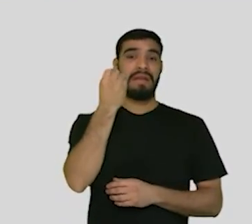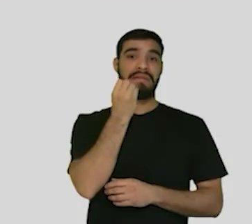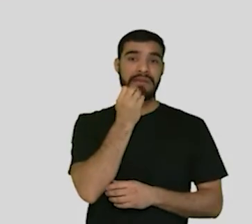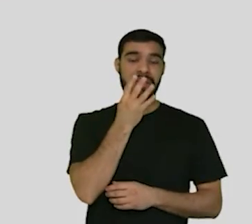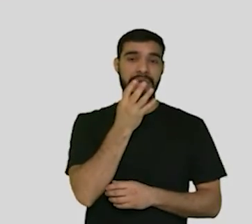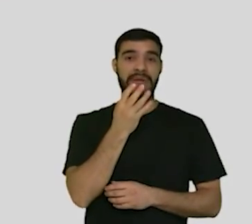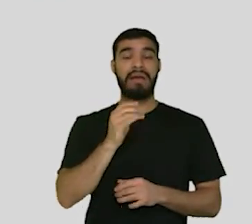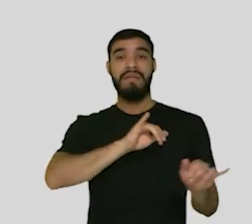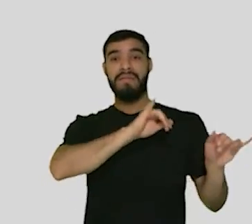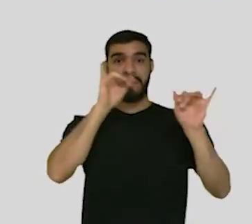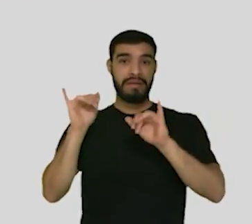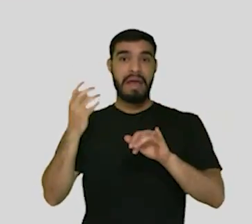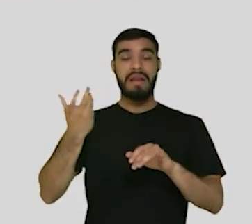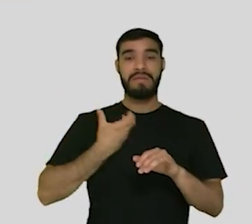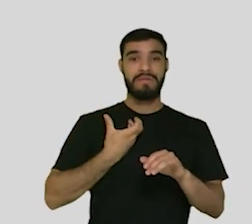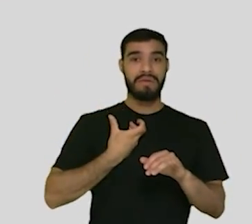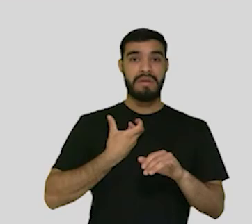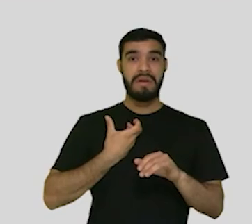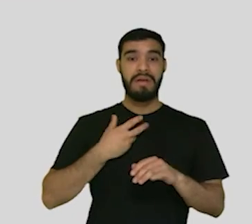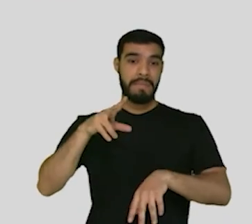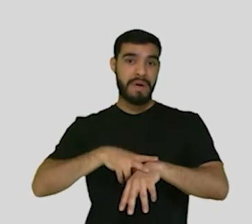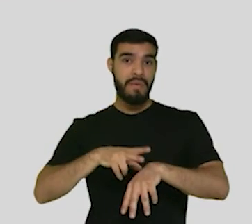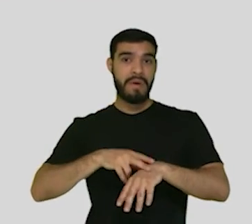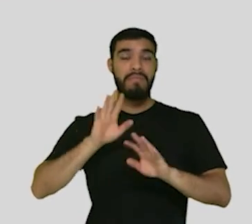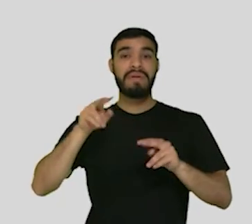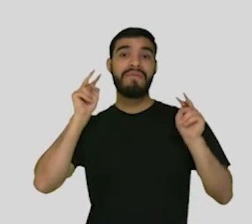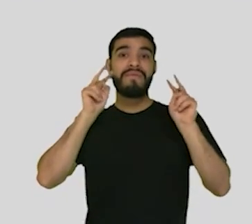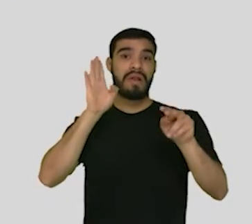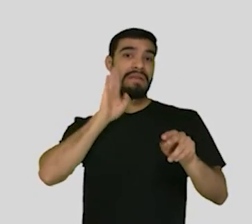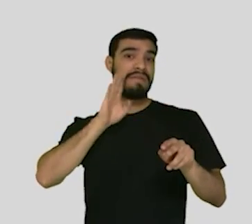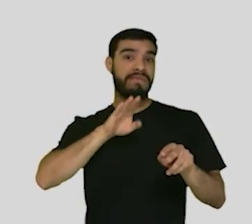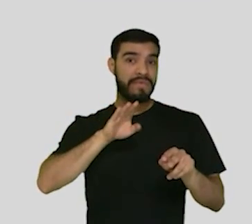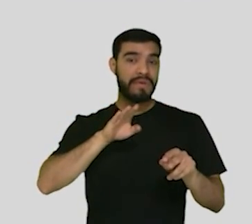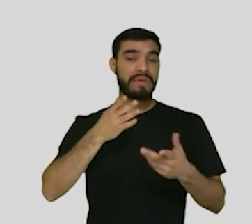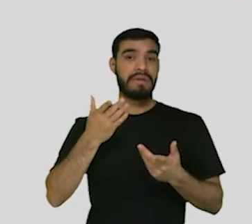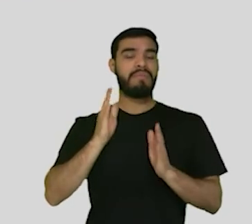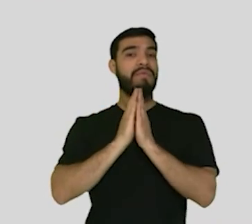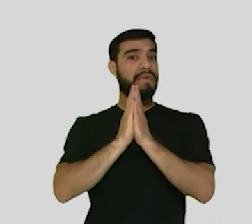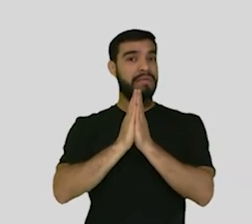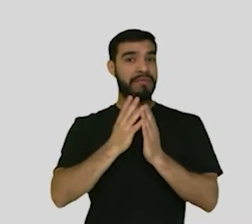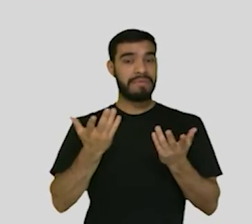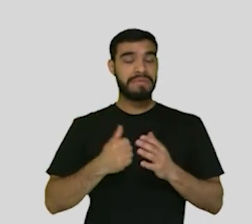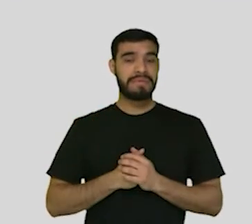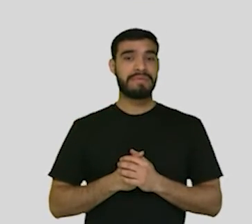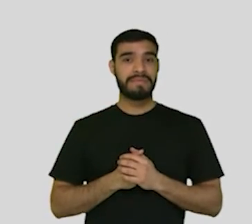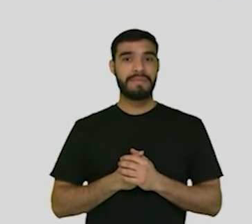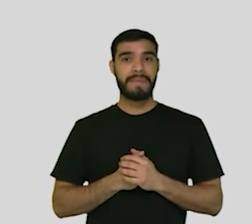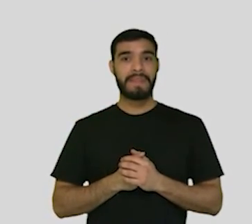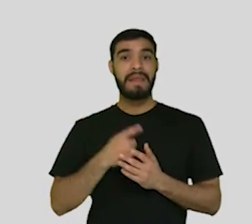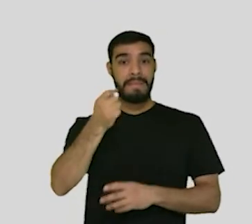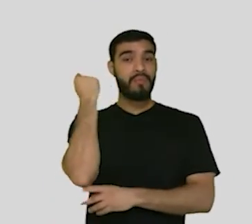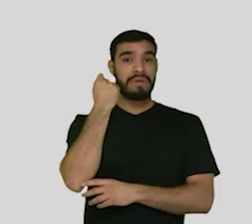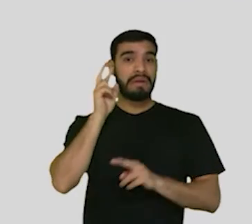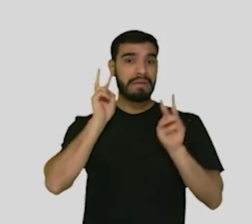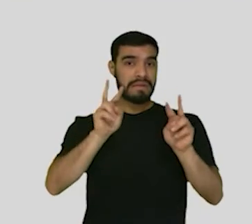septiembre. 16 de septiembre, el Día Nacional Paraguay. Oye, esa cuajanua. Paraguay,